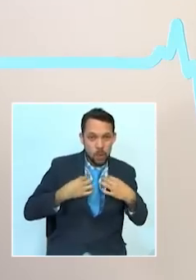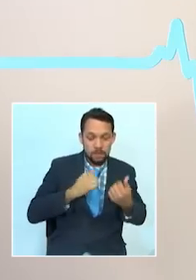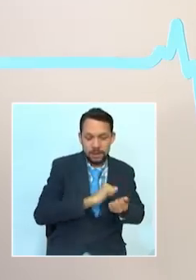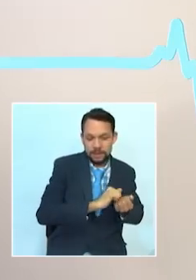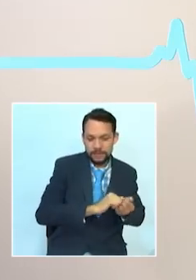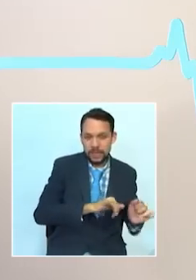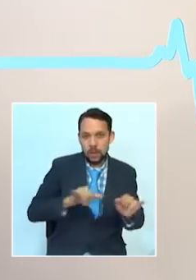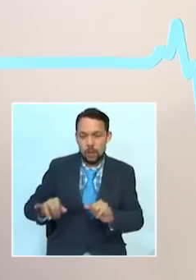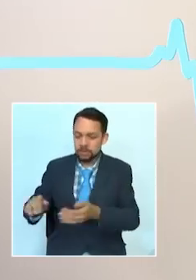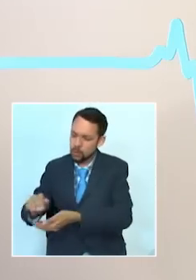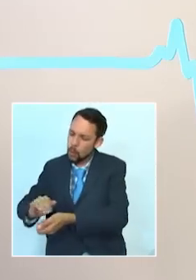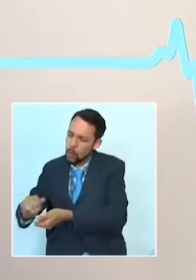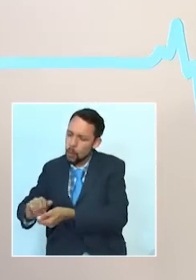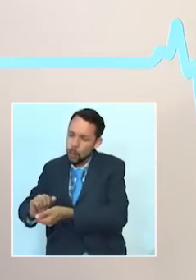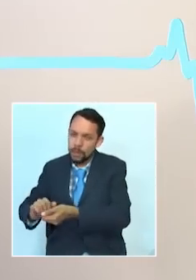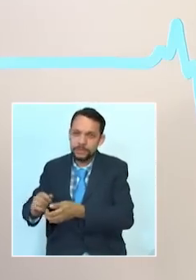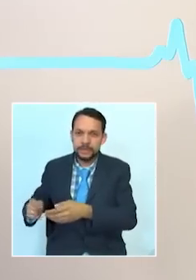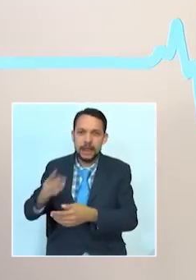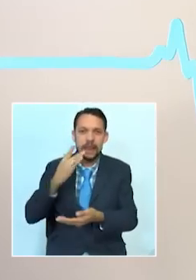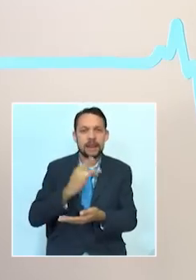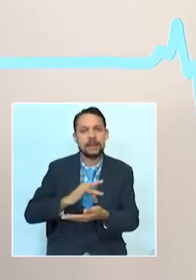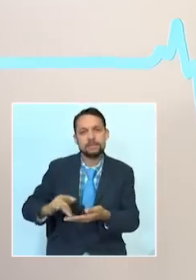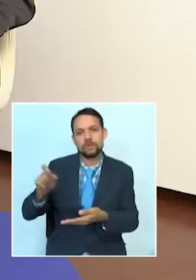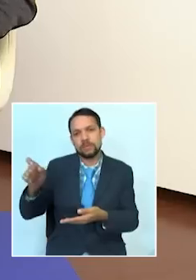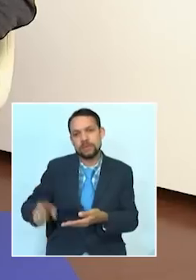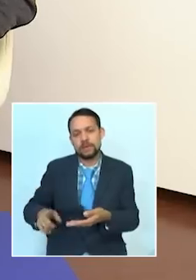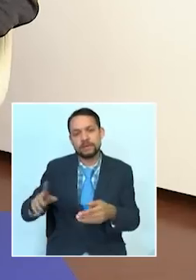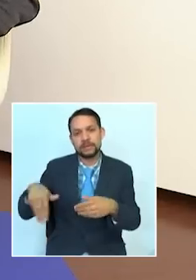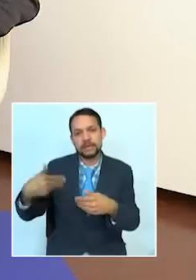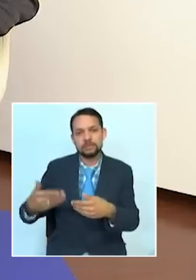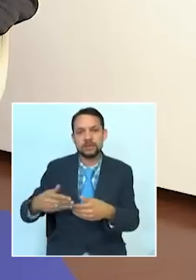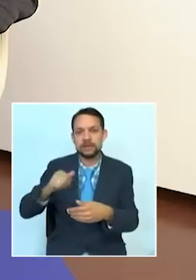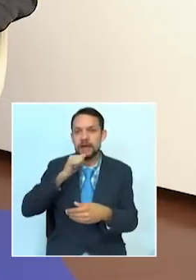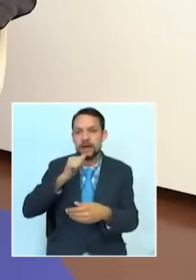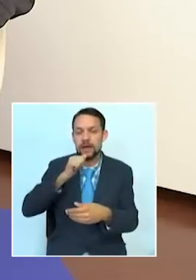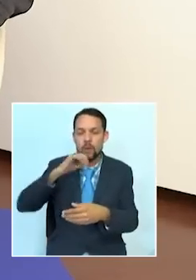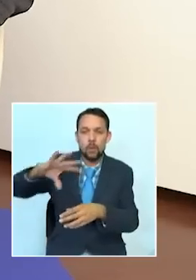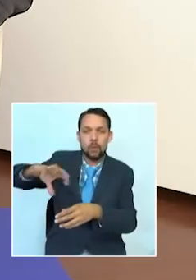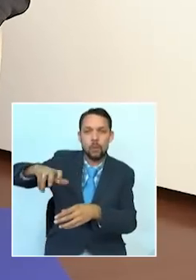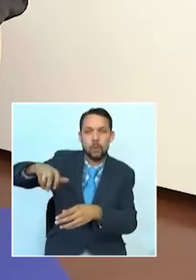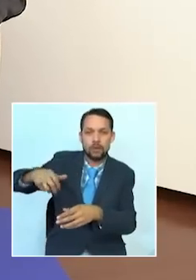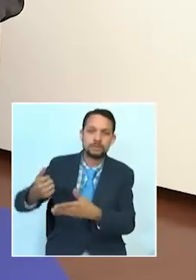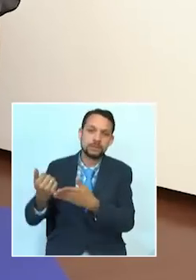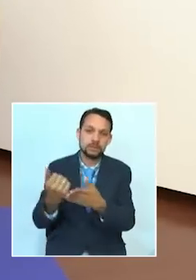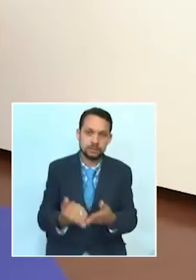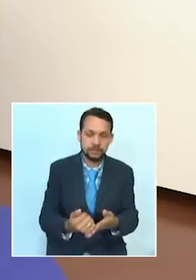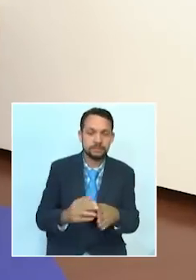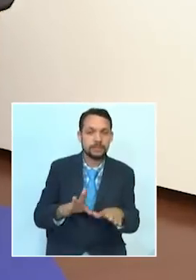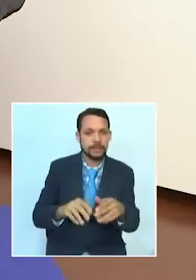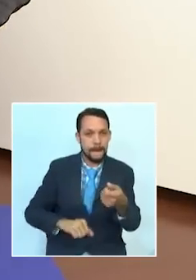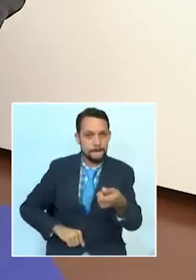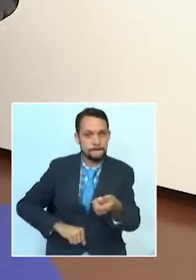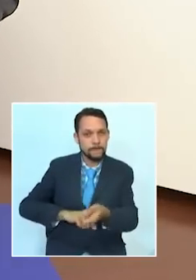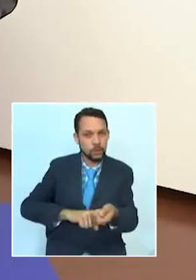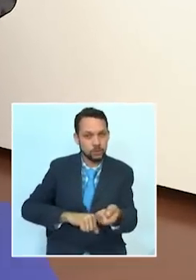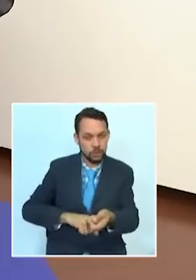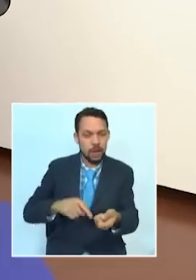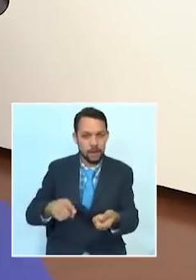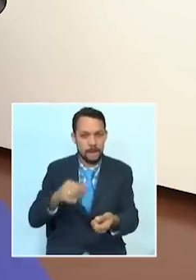agüita La podemos empezar a utilizar sin ningún problema bueno y Para apoyar lo que acaba de decir el doctor Álvaro Augusto uruaga veamos